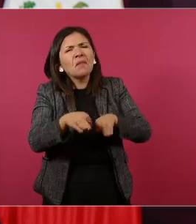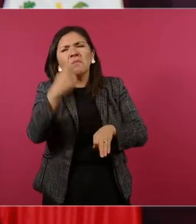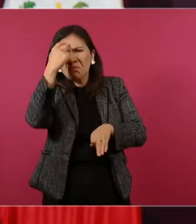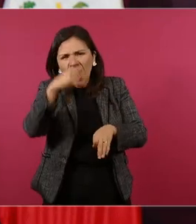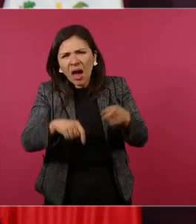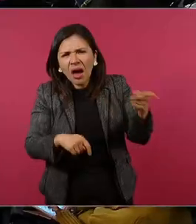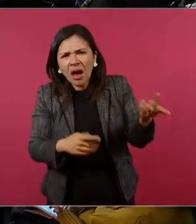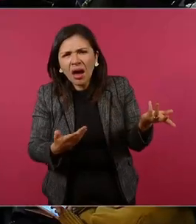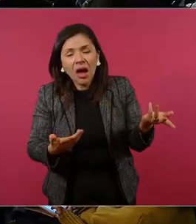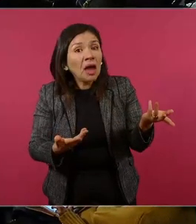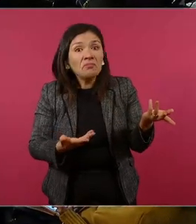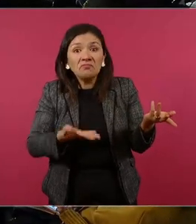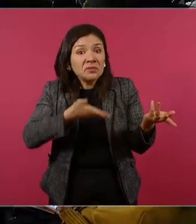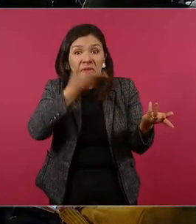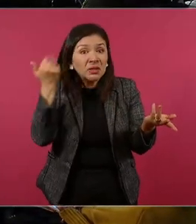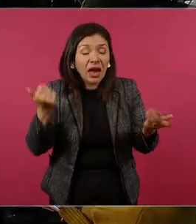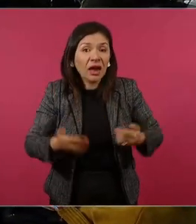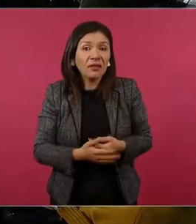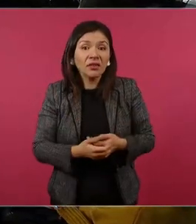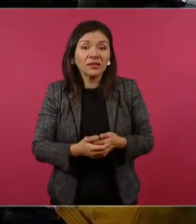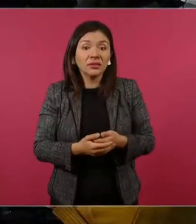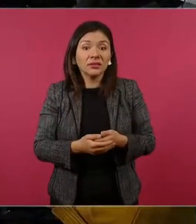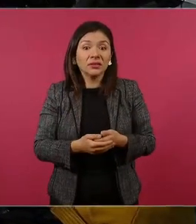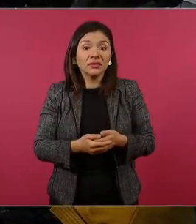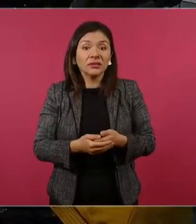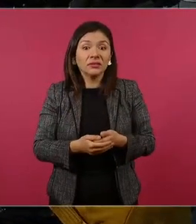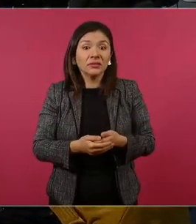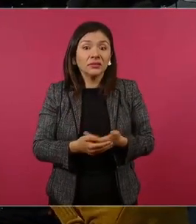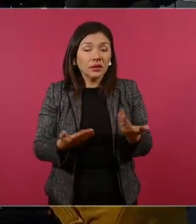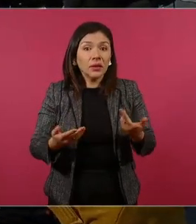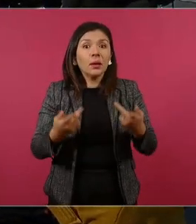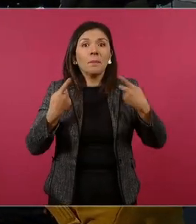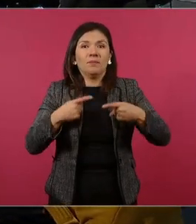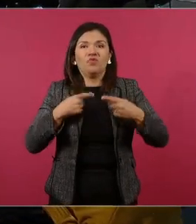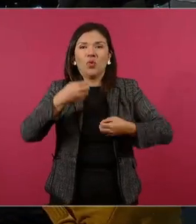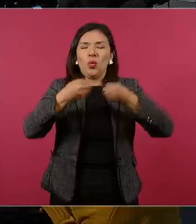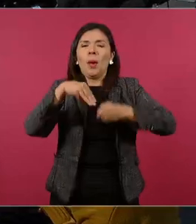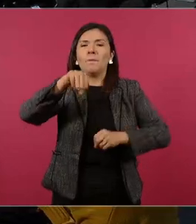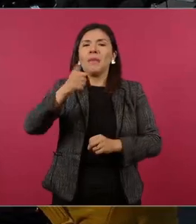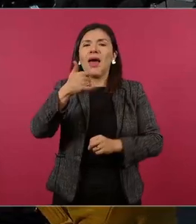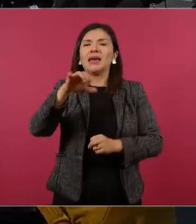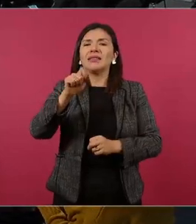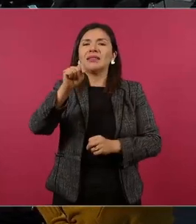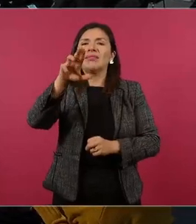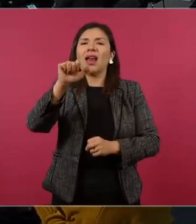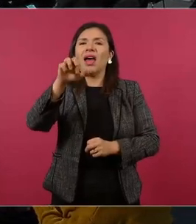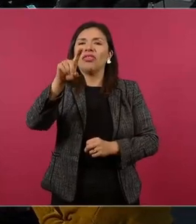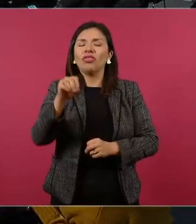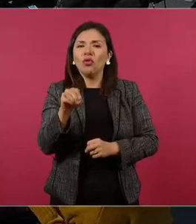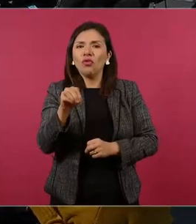funciones la función de los magistrados